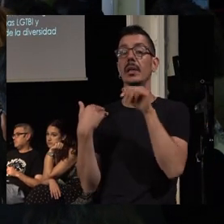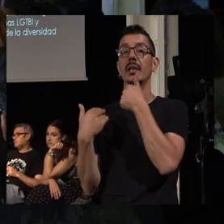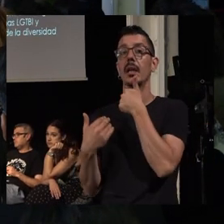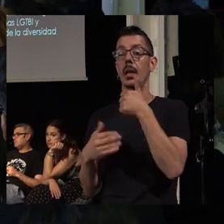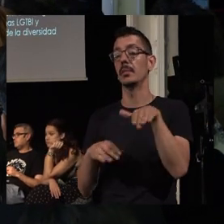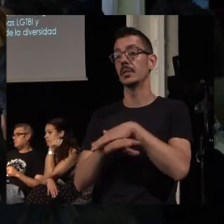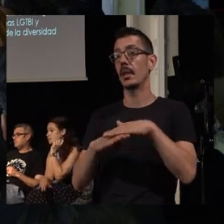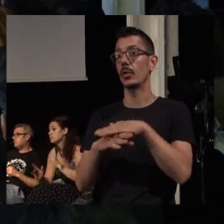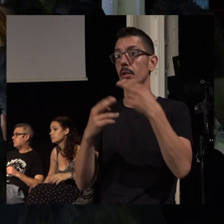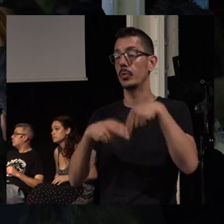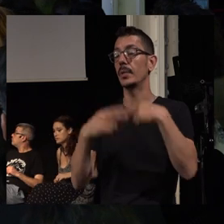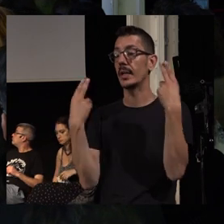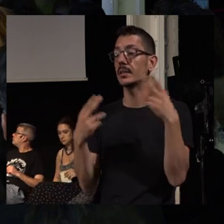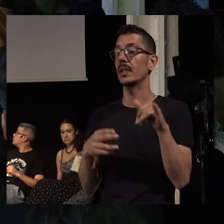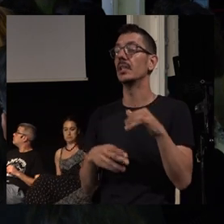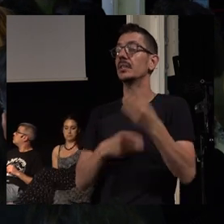Entonces,